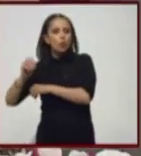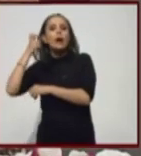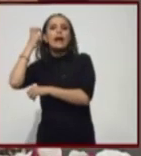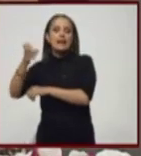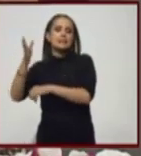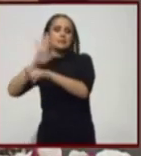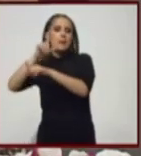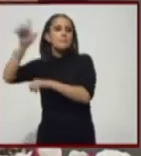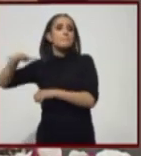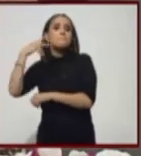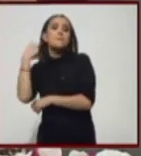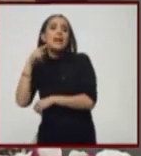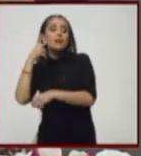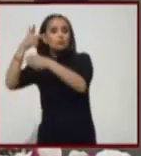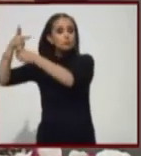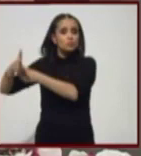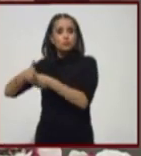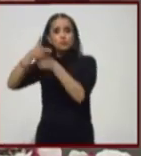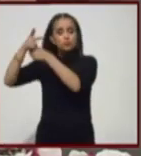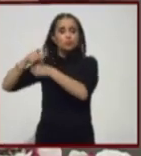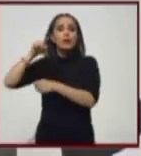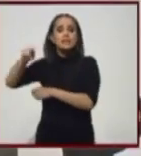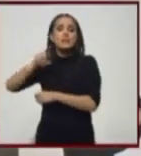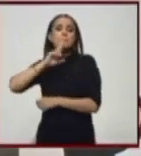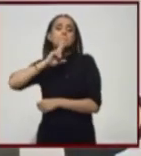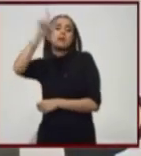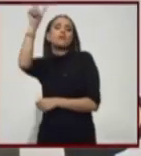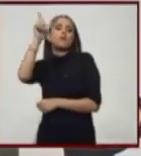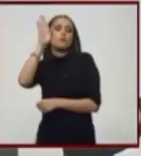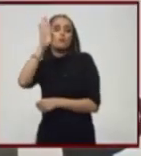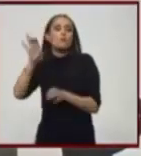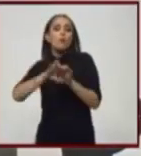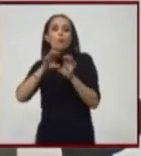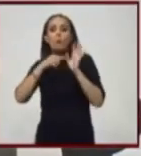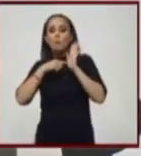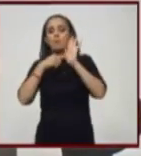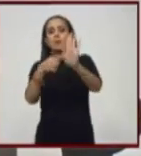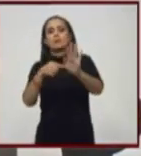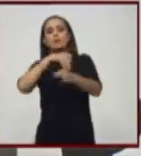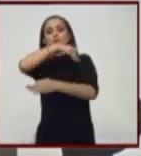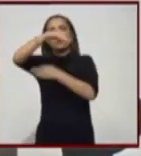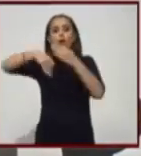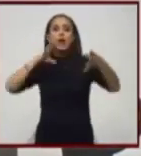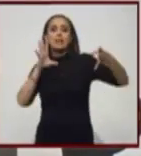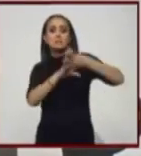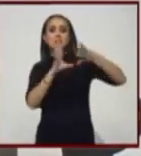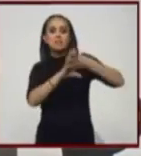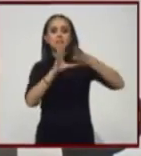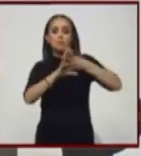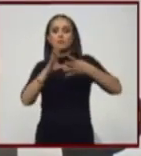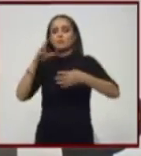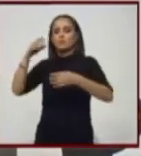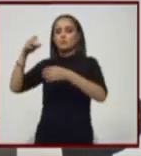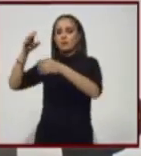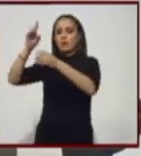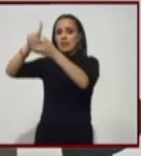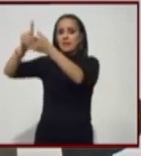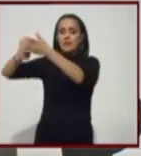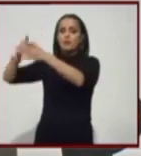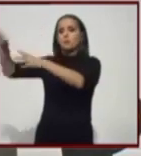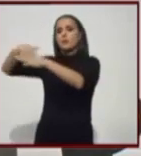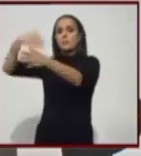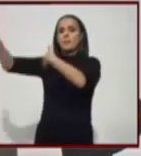fue todo en veracruz dicen que es el mejor abogado que ha tenido méxico porque sacó a todos los reos de una prisión para poder filmar dentro de